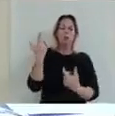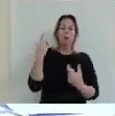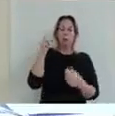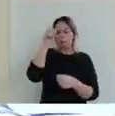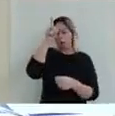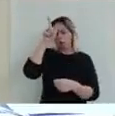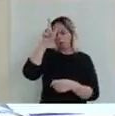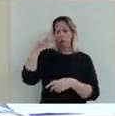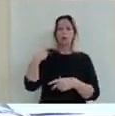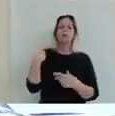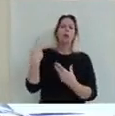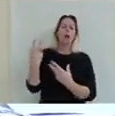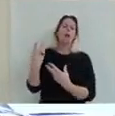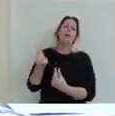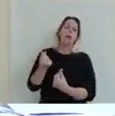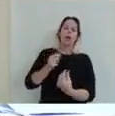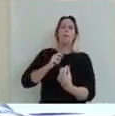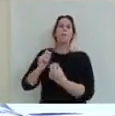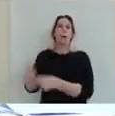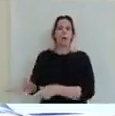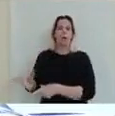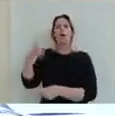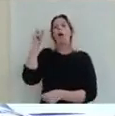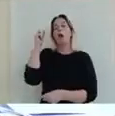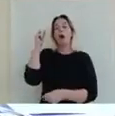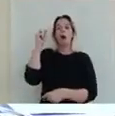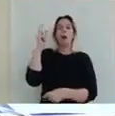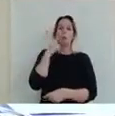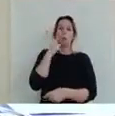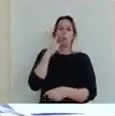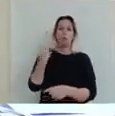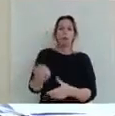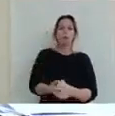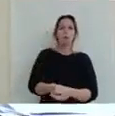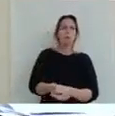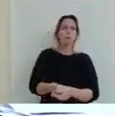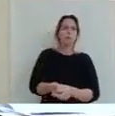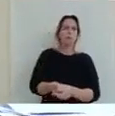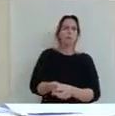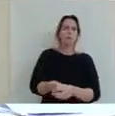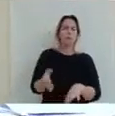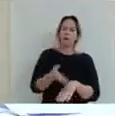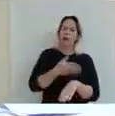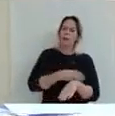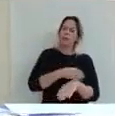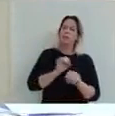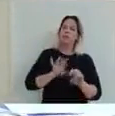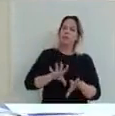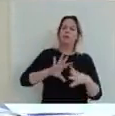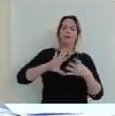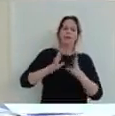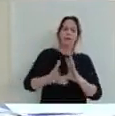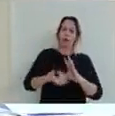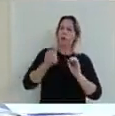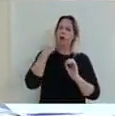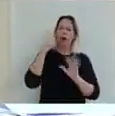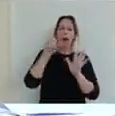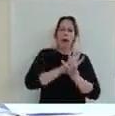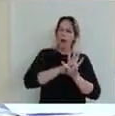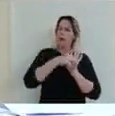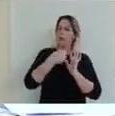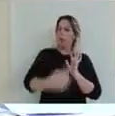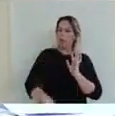que las cosas se hagan como corresponde. ¿Sí? Ahora, lo anterior era una cuestión de forma, creo que quedó aclarado, así que lo que